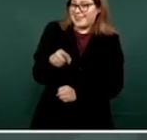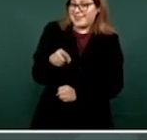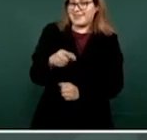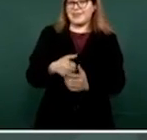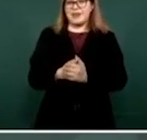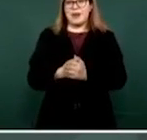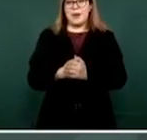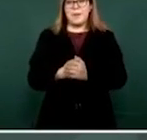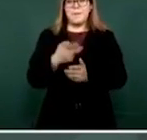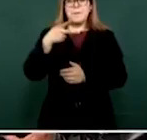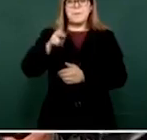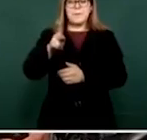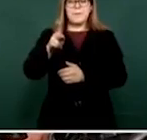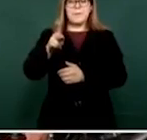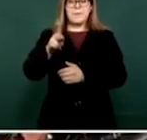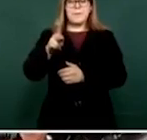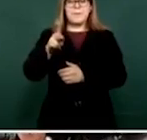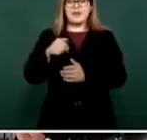Lo tenía yo